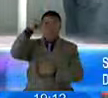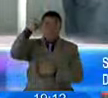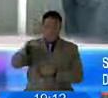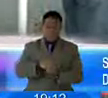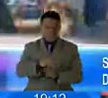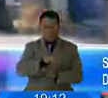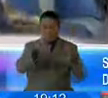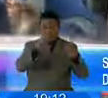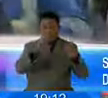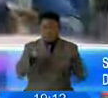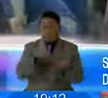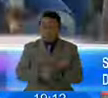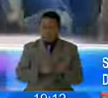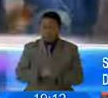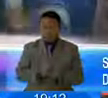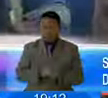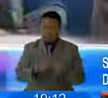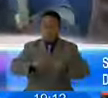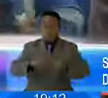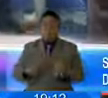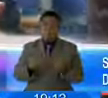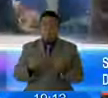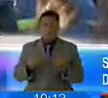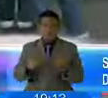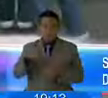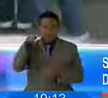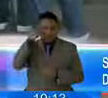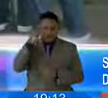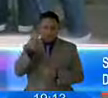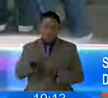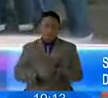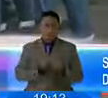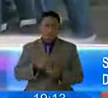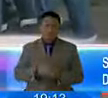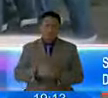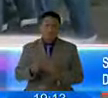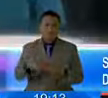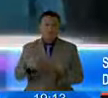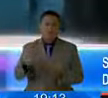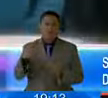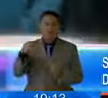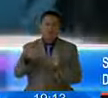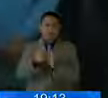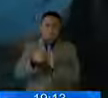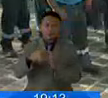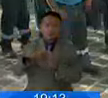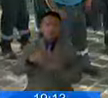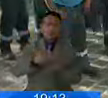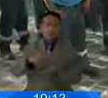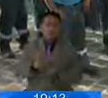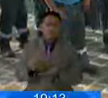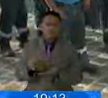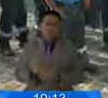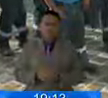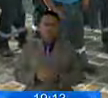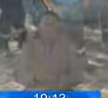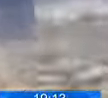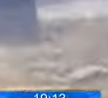tratar este tema. Mientras tanto, se deberá pensar en una opción para el cobro de este rubro. En Quito informó Andrea